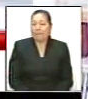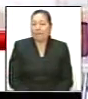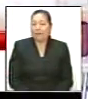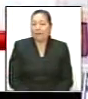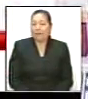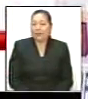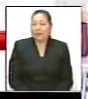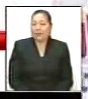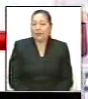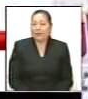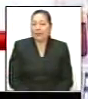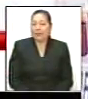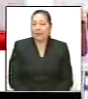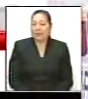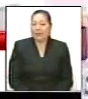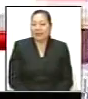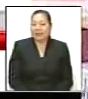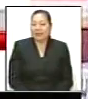Elan Merregar.